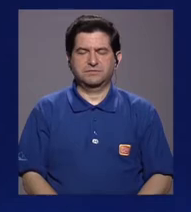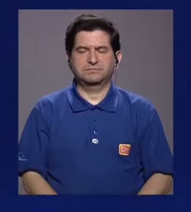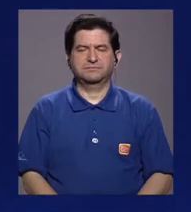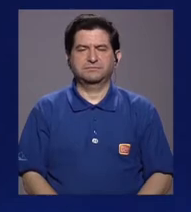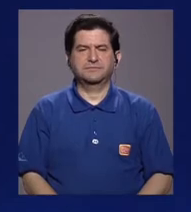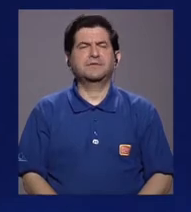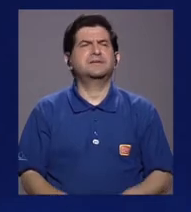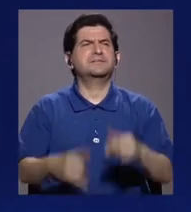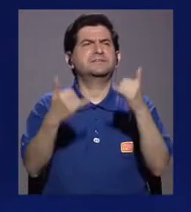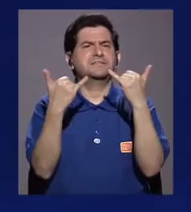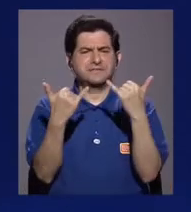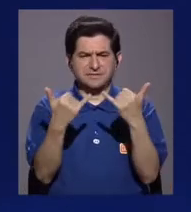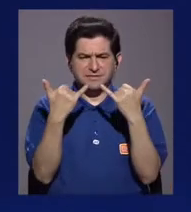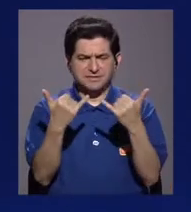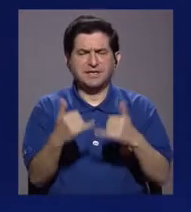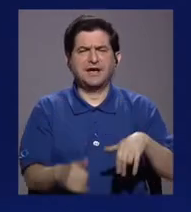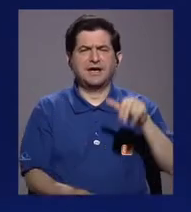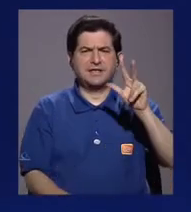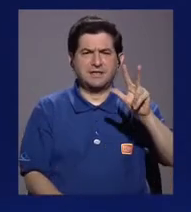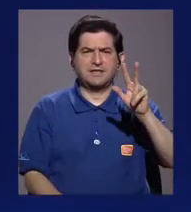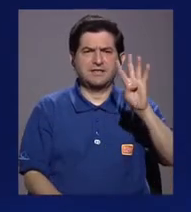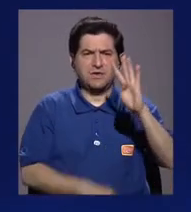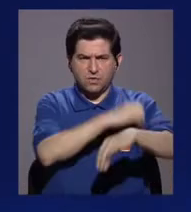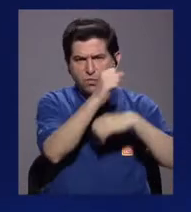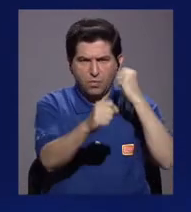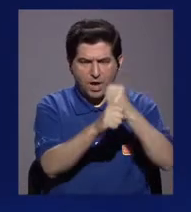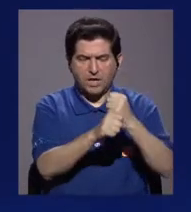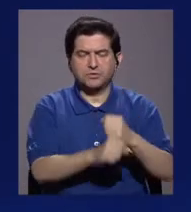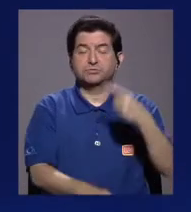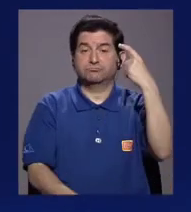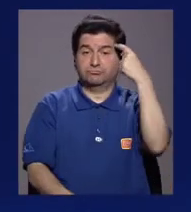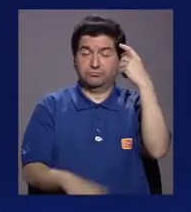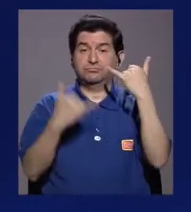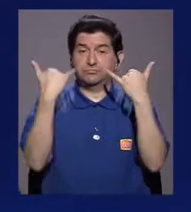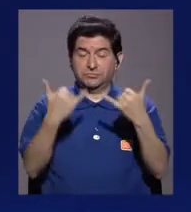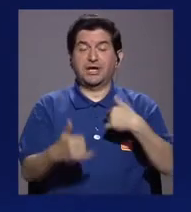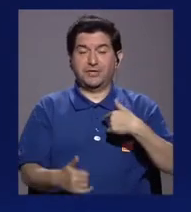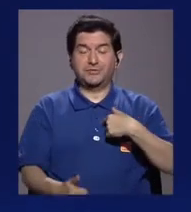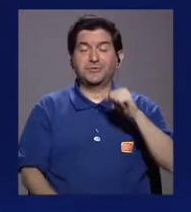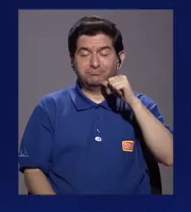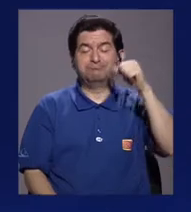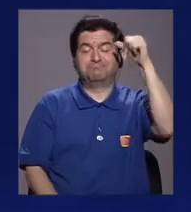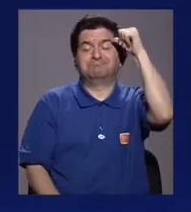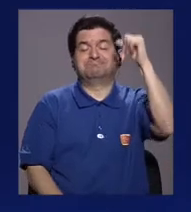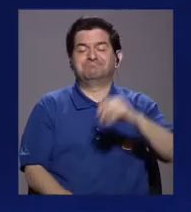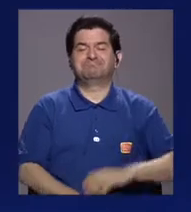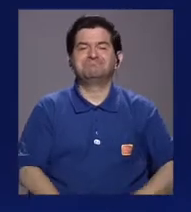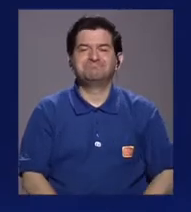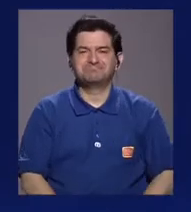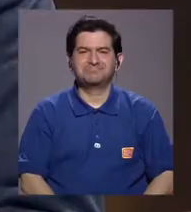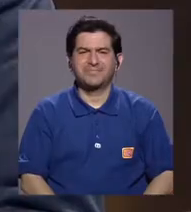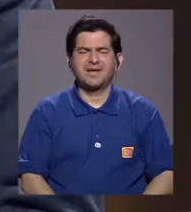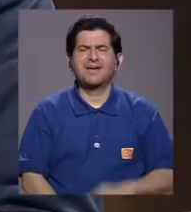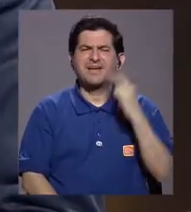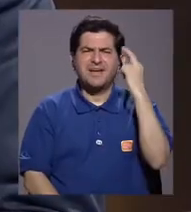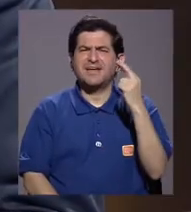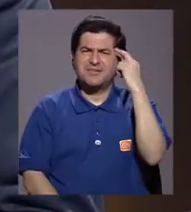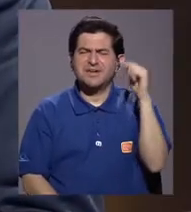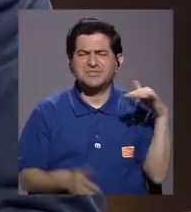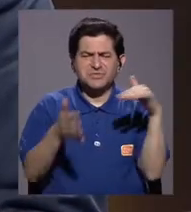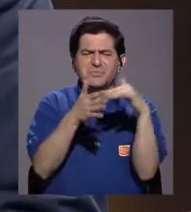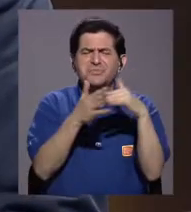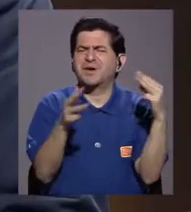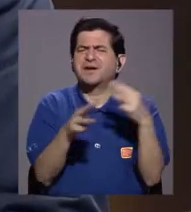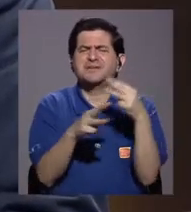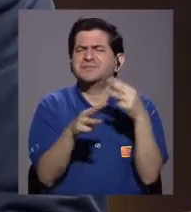en madison hace 34 años así es que imagínate ya estoy bastante mayor y quien